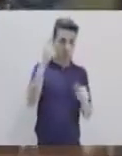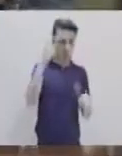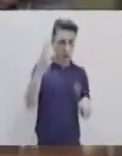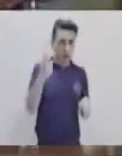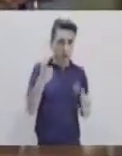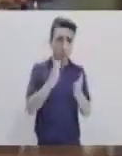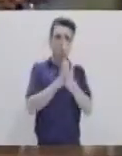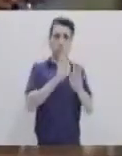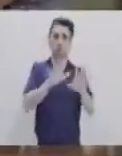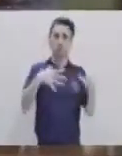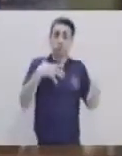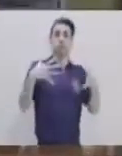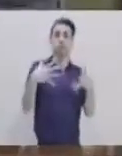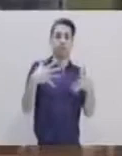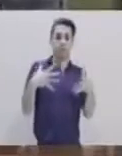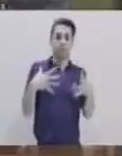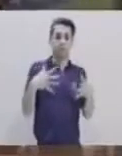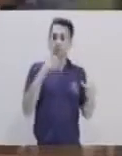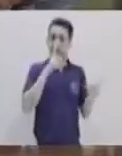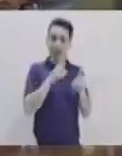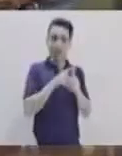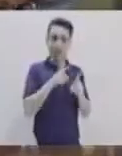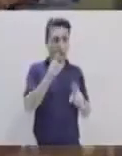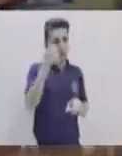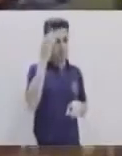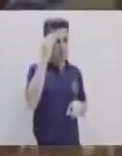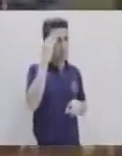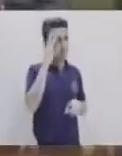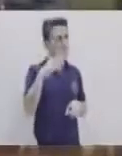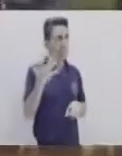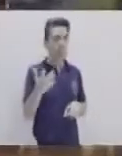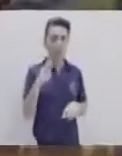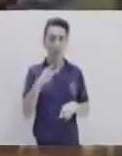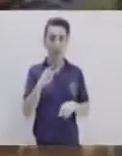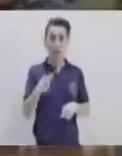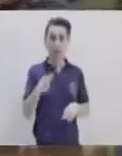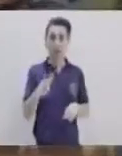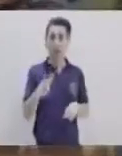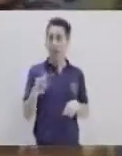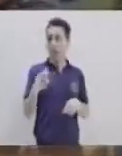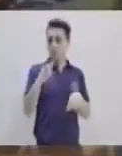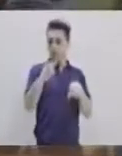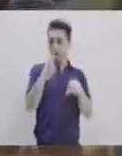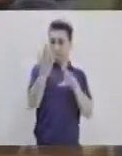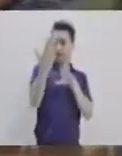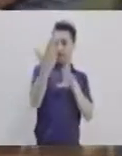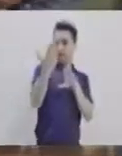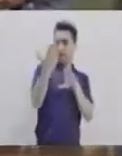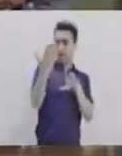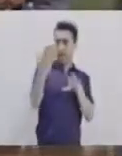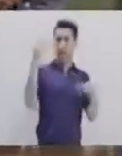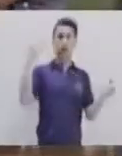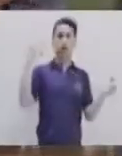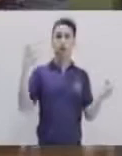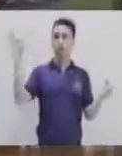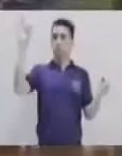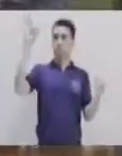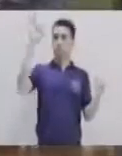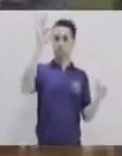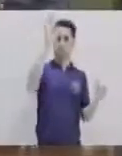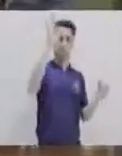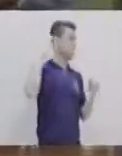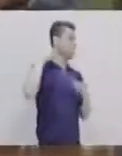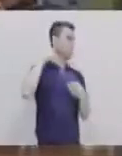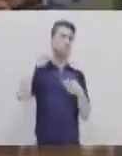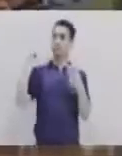y ustedes también se mueven, aunque saben perfectamente que lo que están viendo está enfrente de su pantalla. Cuando pasa un mosquito a un